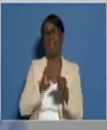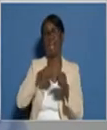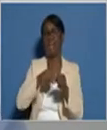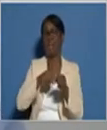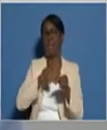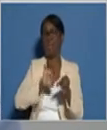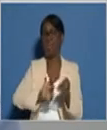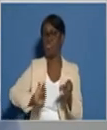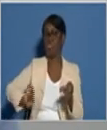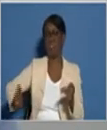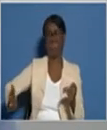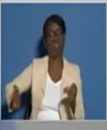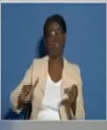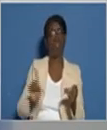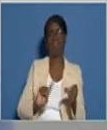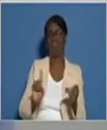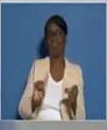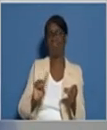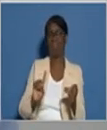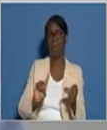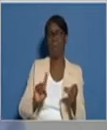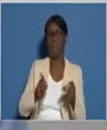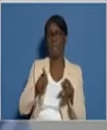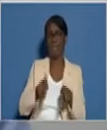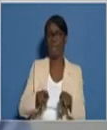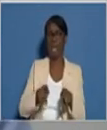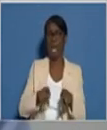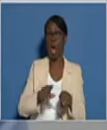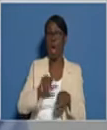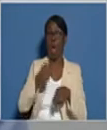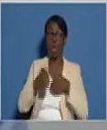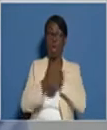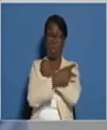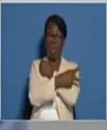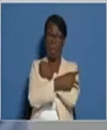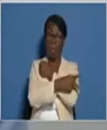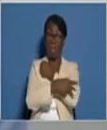excluidos solamente, o más bien incluidos, los extranjeros con